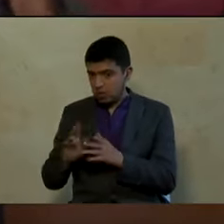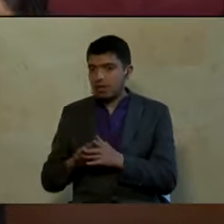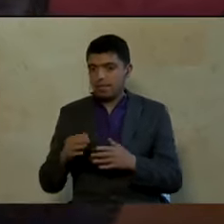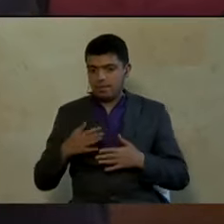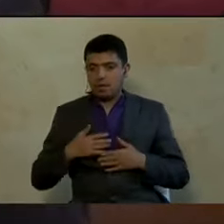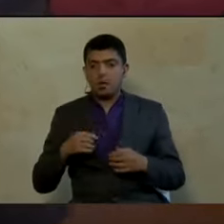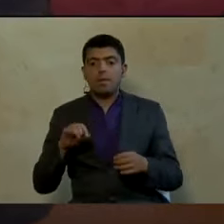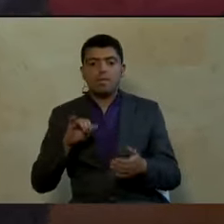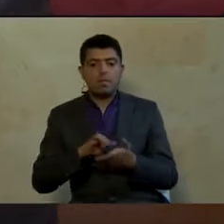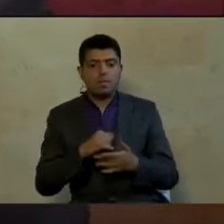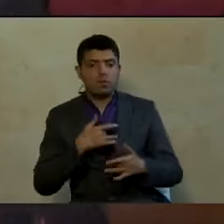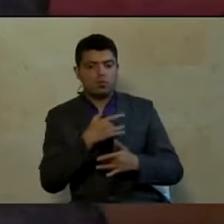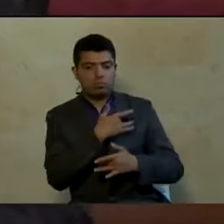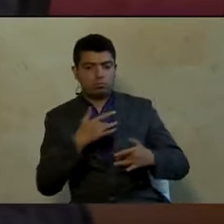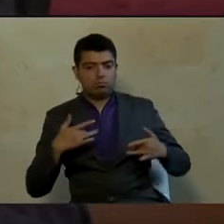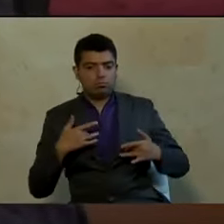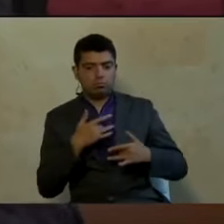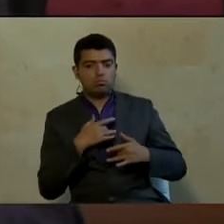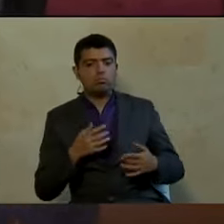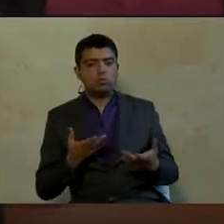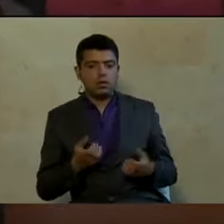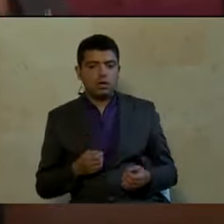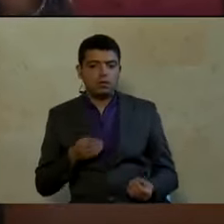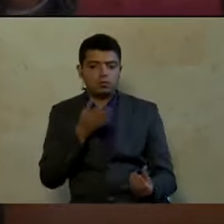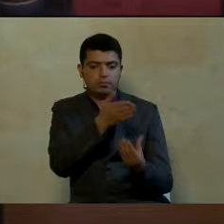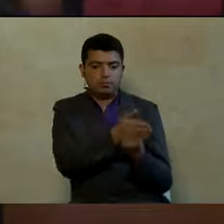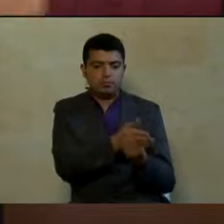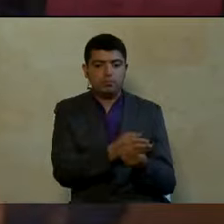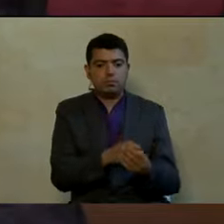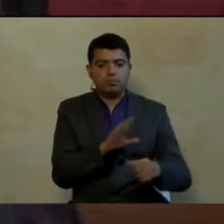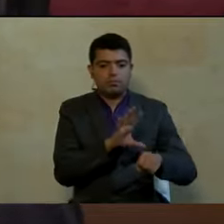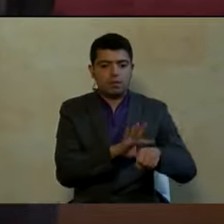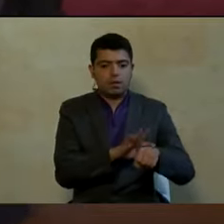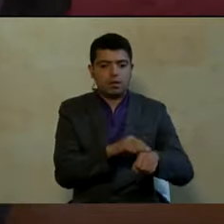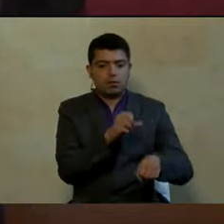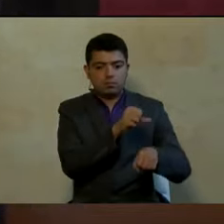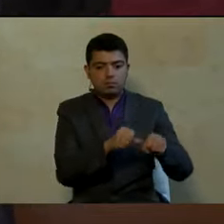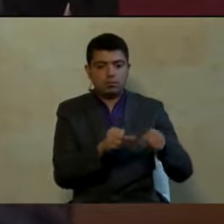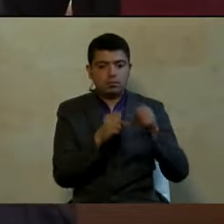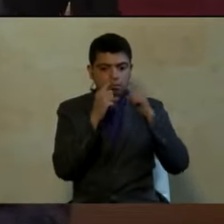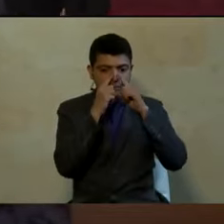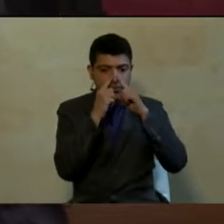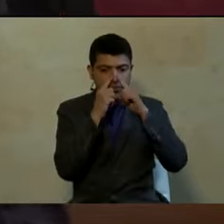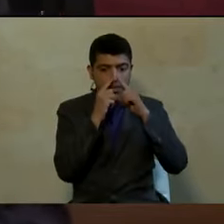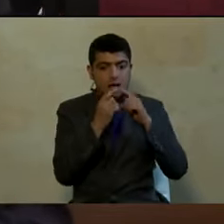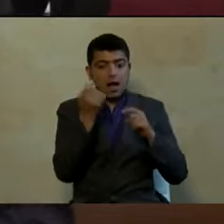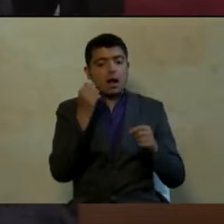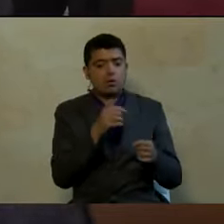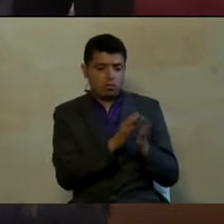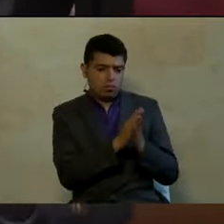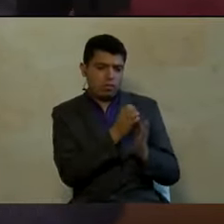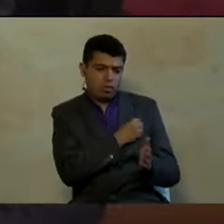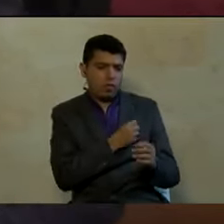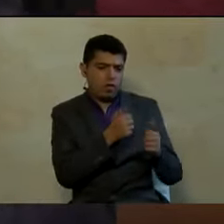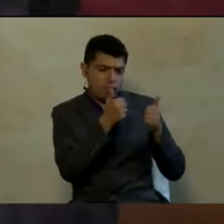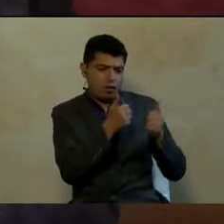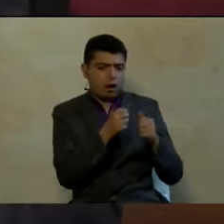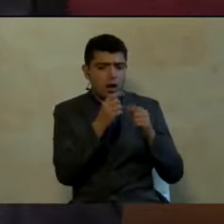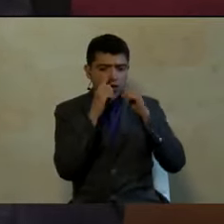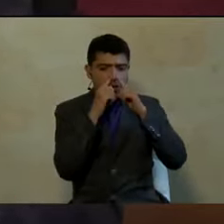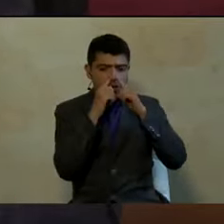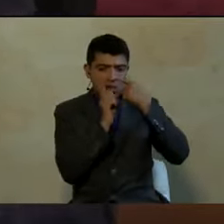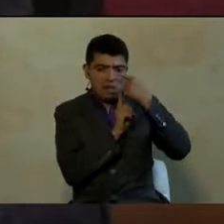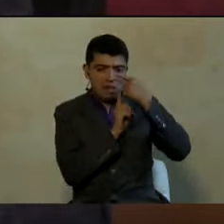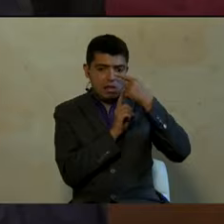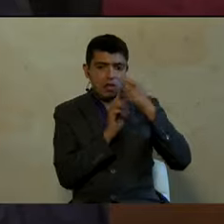médico a que el médico le opere la nariz y entonces usted necesita unas garantías para que la nariz no le quede torcida o la señora para que los